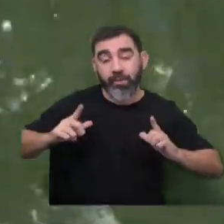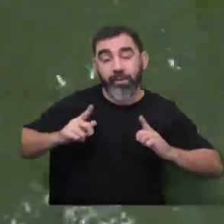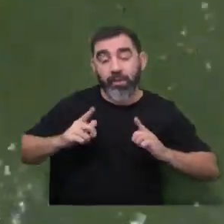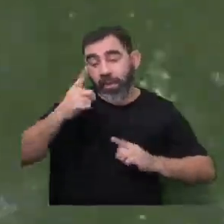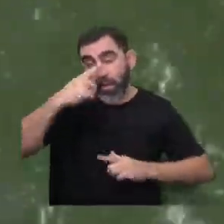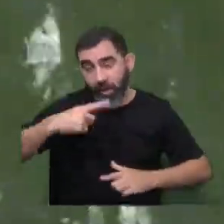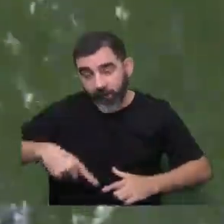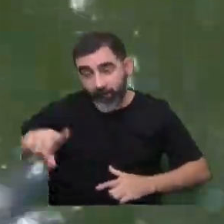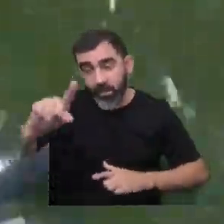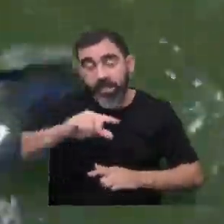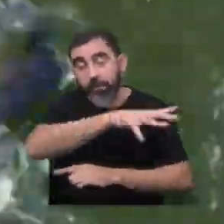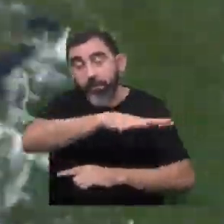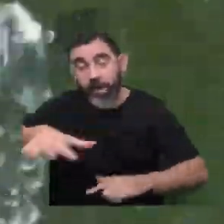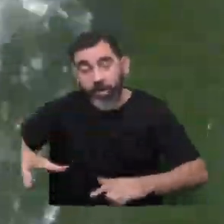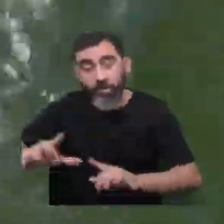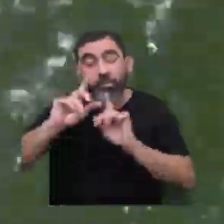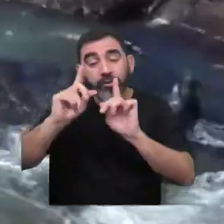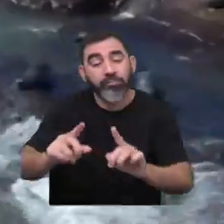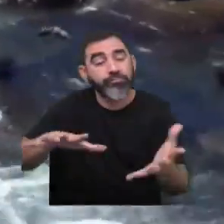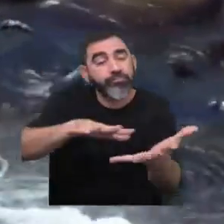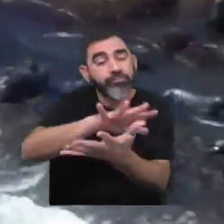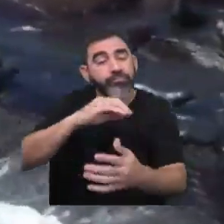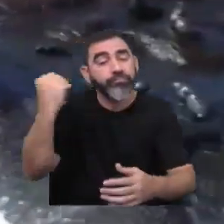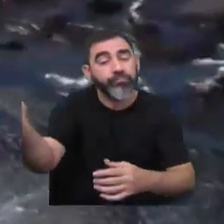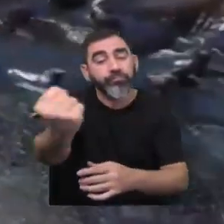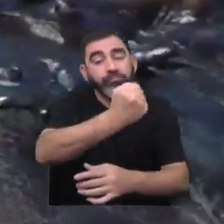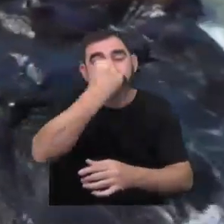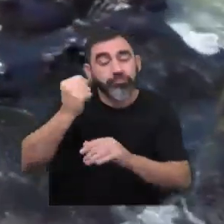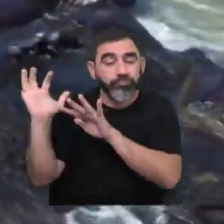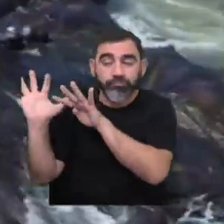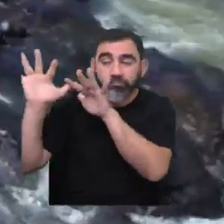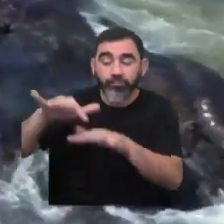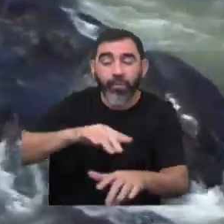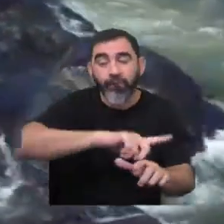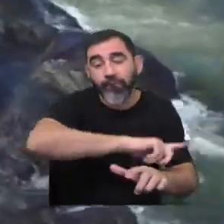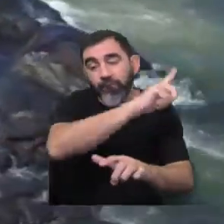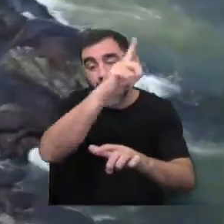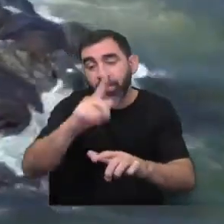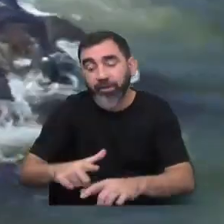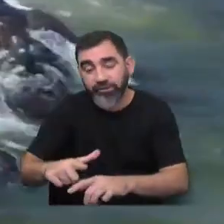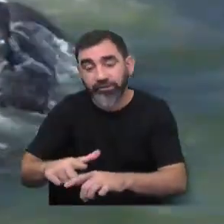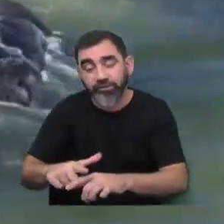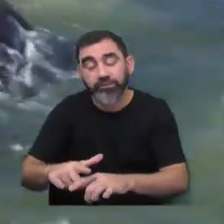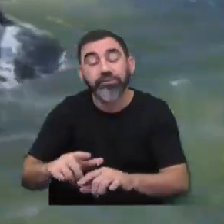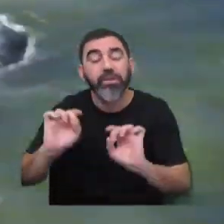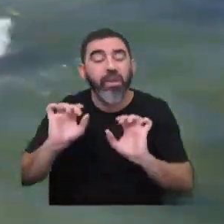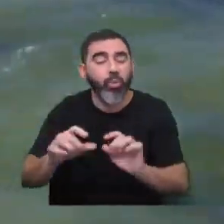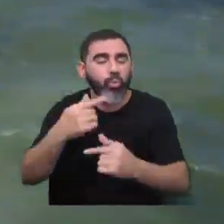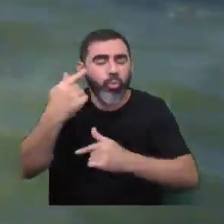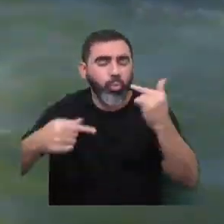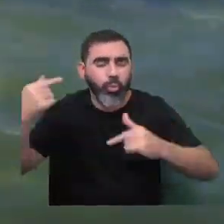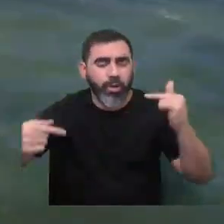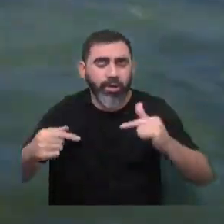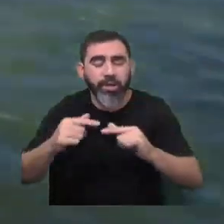marinos y la foca de Weddell, así como un área crucial para la migración de la ballena franca austral y hábitat de diversas especies